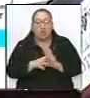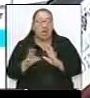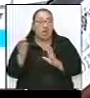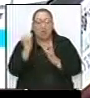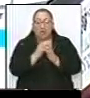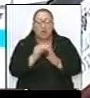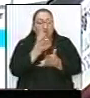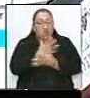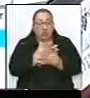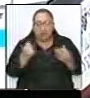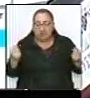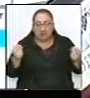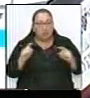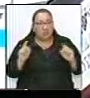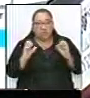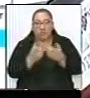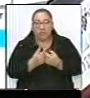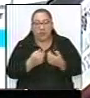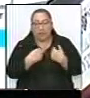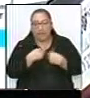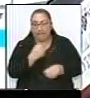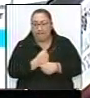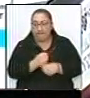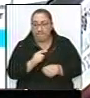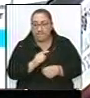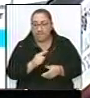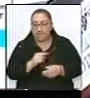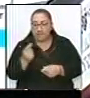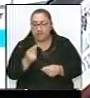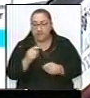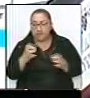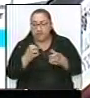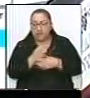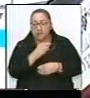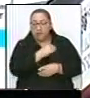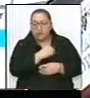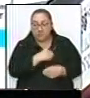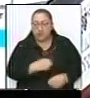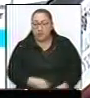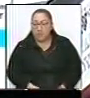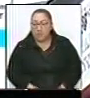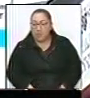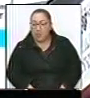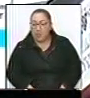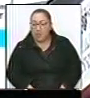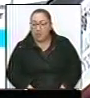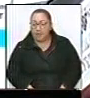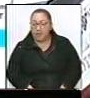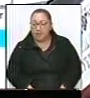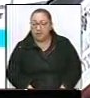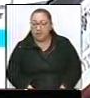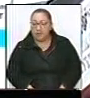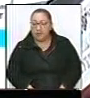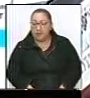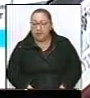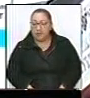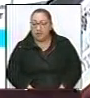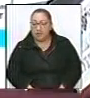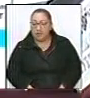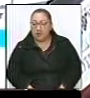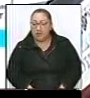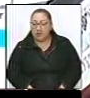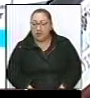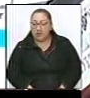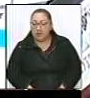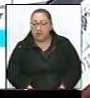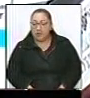que ya no sea el Congreso el que funcione, sino solamente sea el Consejo de Ministros. Es decir, como la Argentina de